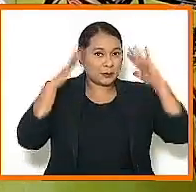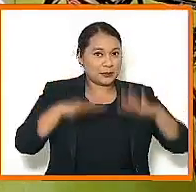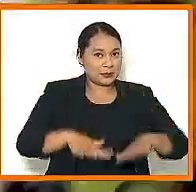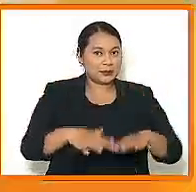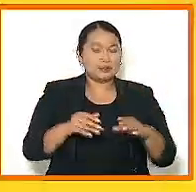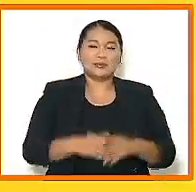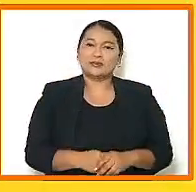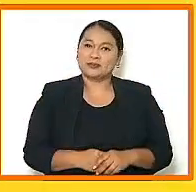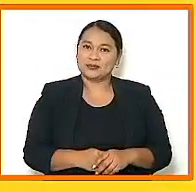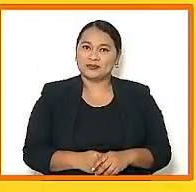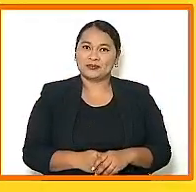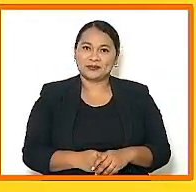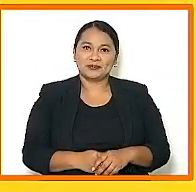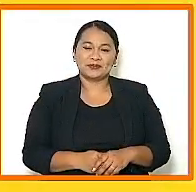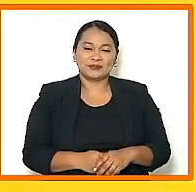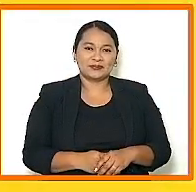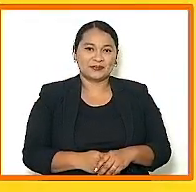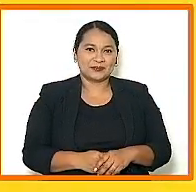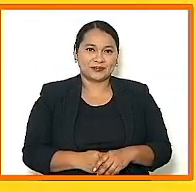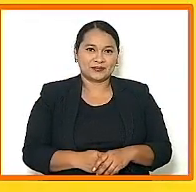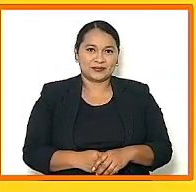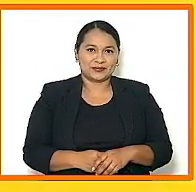recompensa.